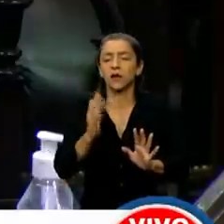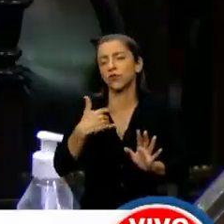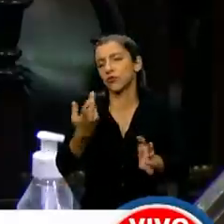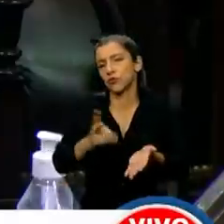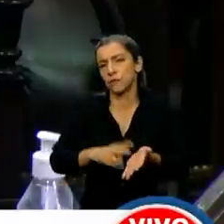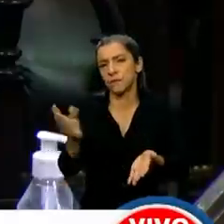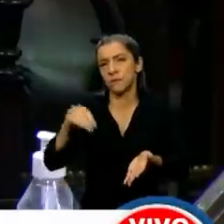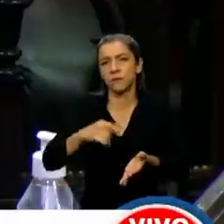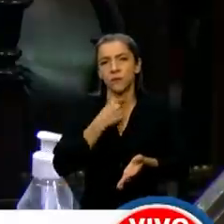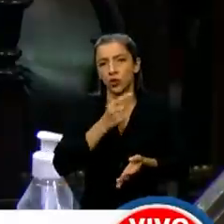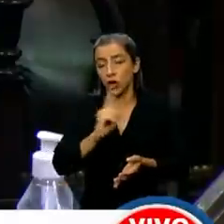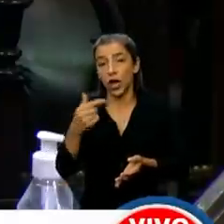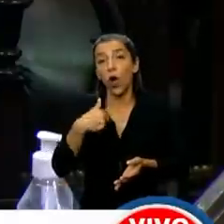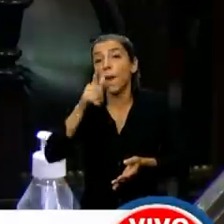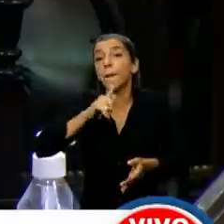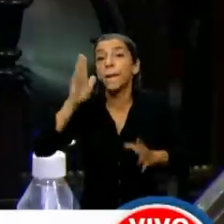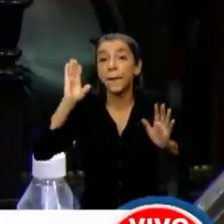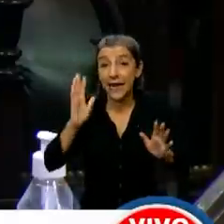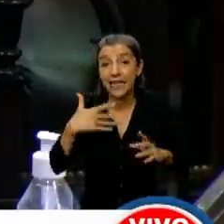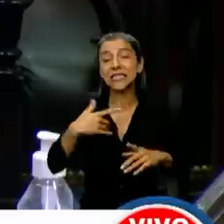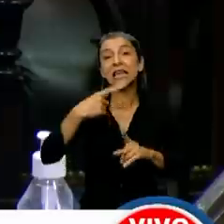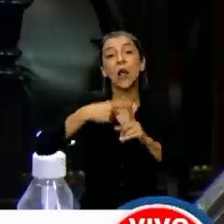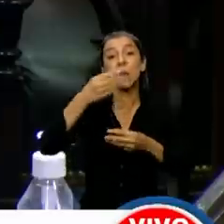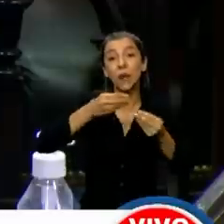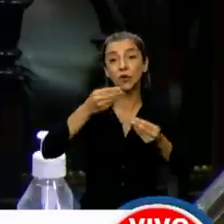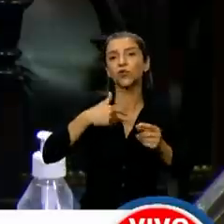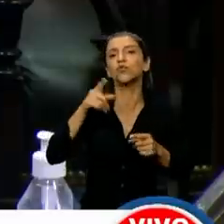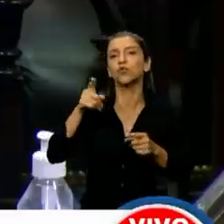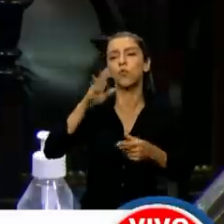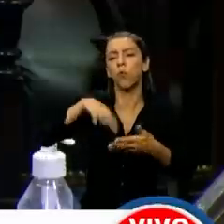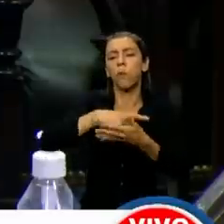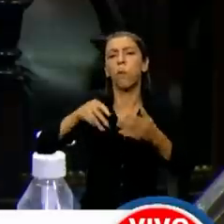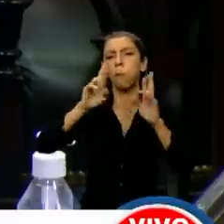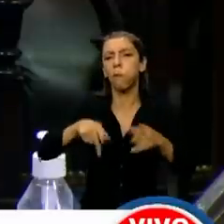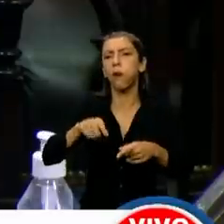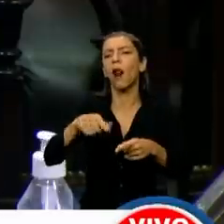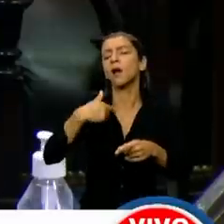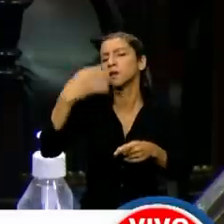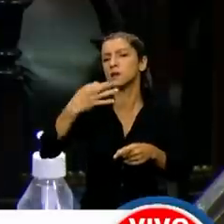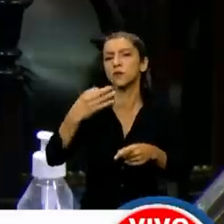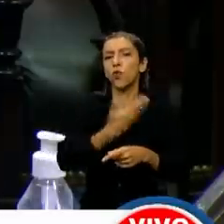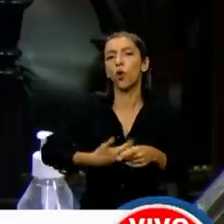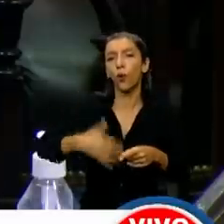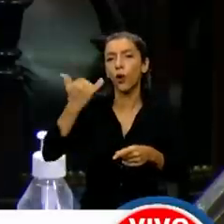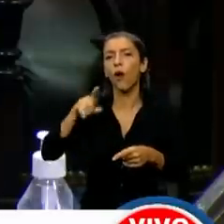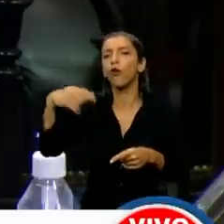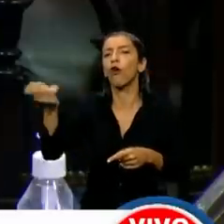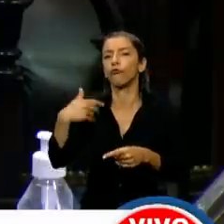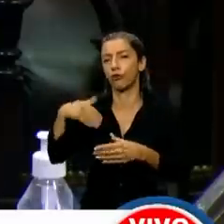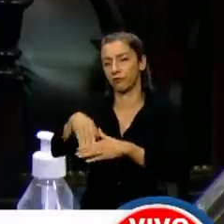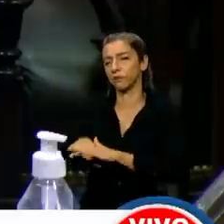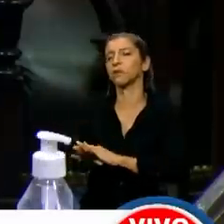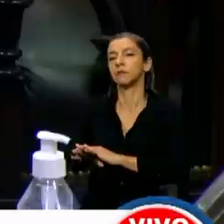un presupuesto de verdad que no es este tiene unas metas de verdad una hoja de ruta de verdad que están negociando con el fondo monetario no lo digo